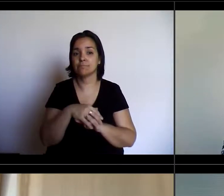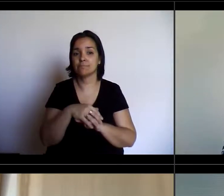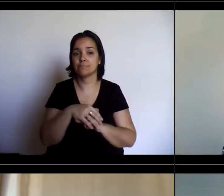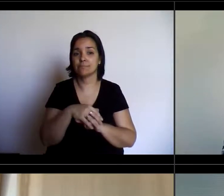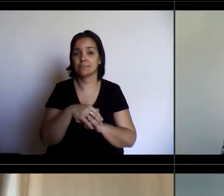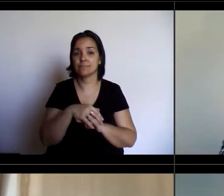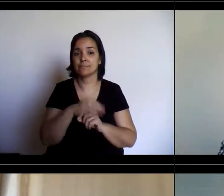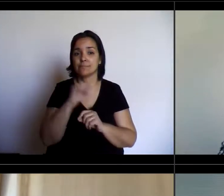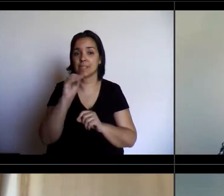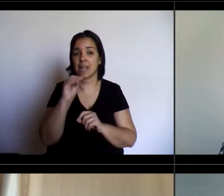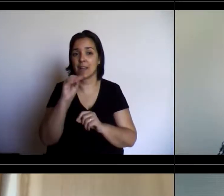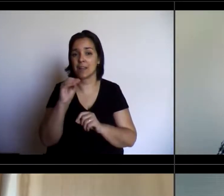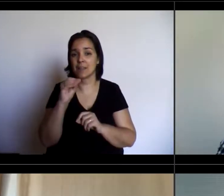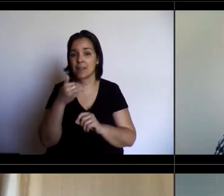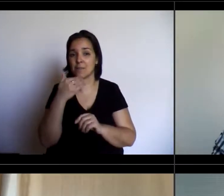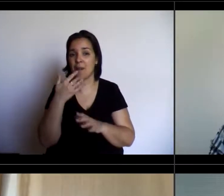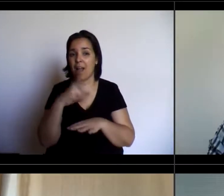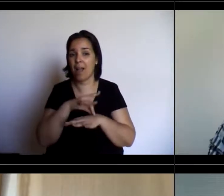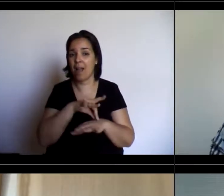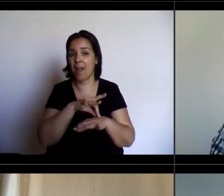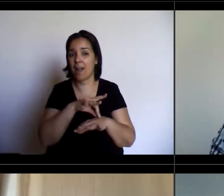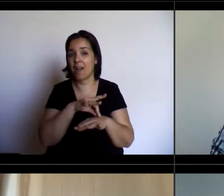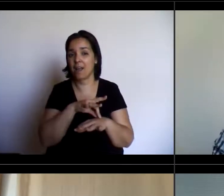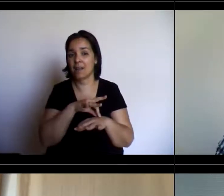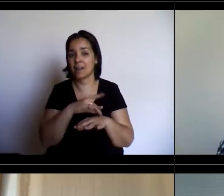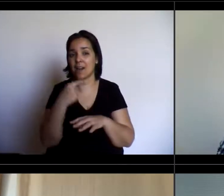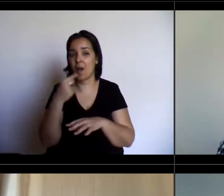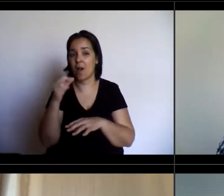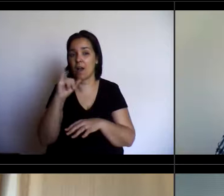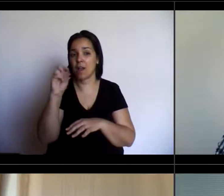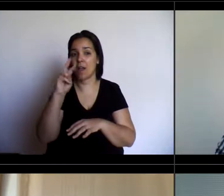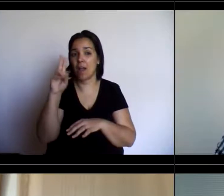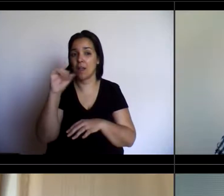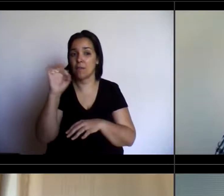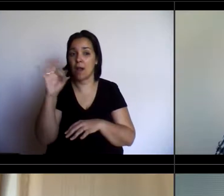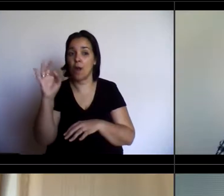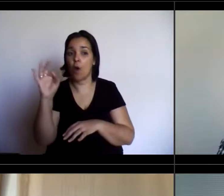supongo que está quizás más orientada a Iván o a Cristina,